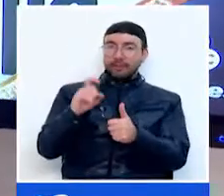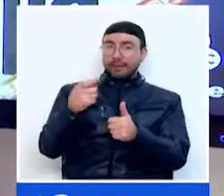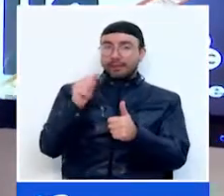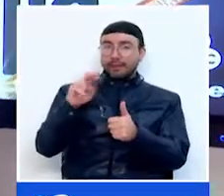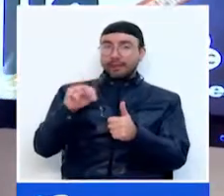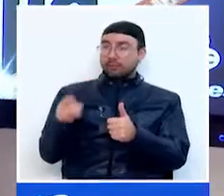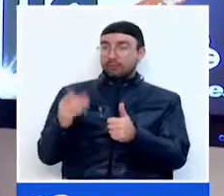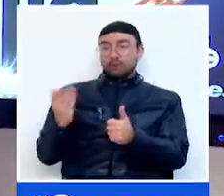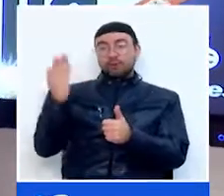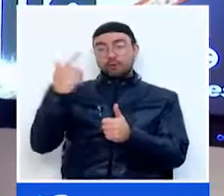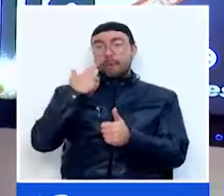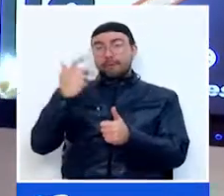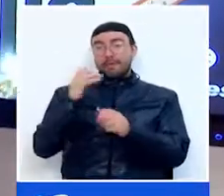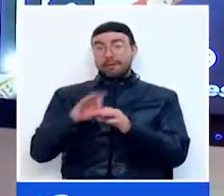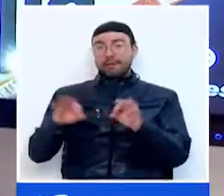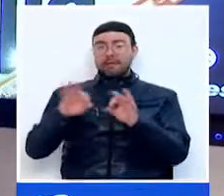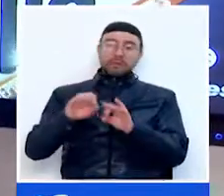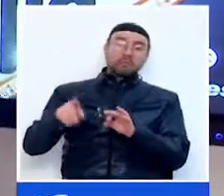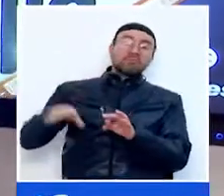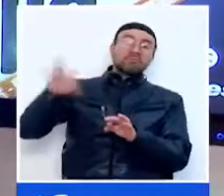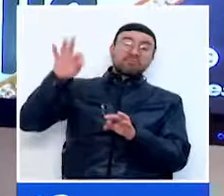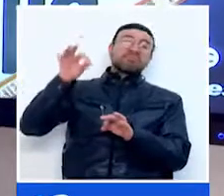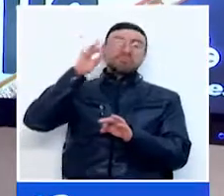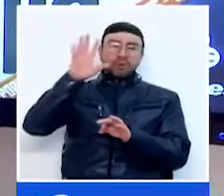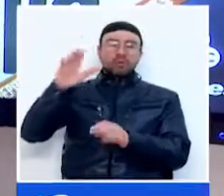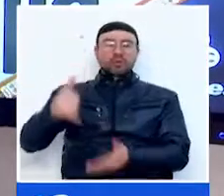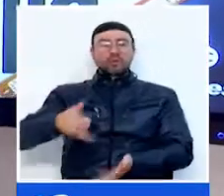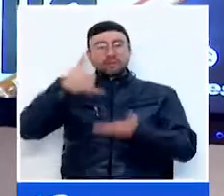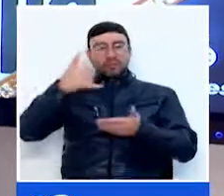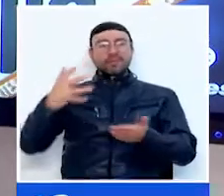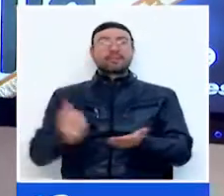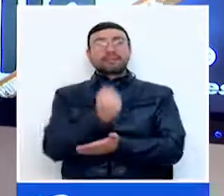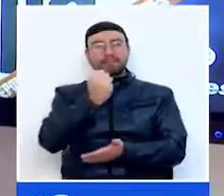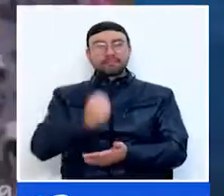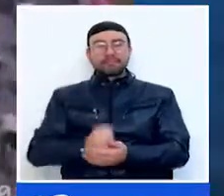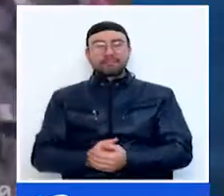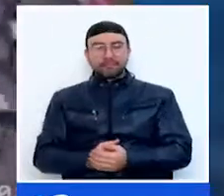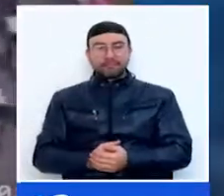importantes y llamado candidato a quedarse con el título de la carrera.